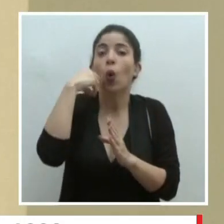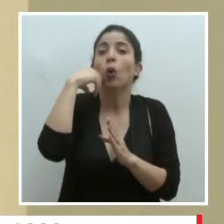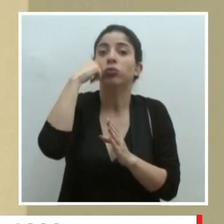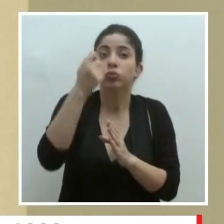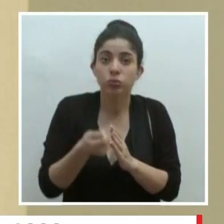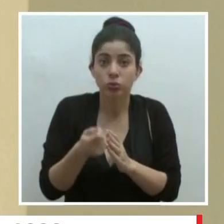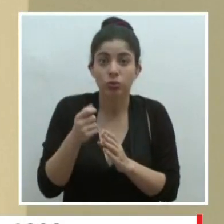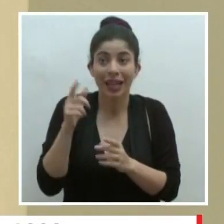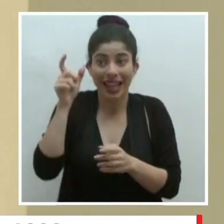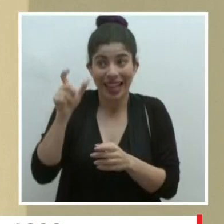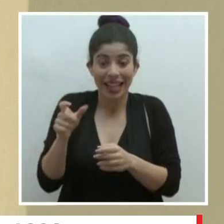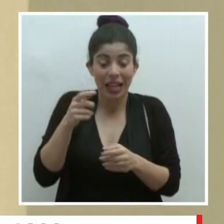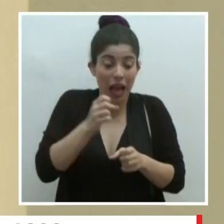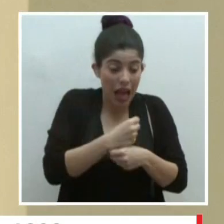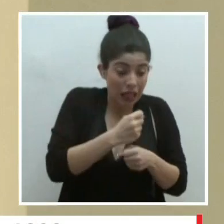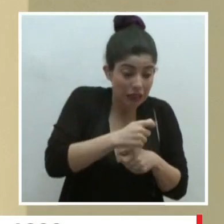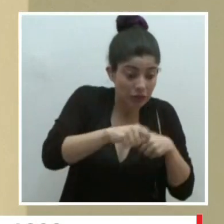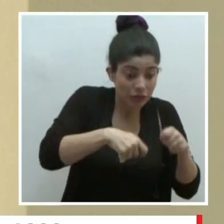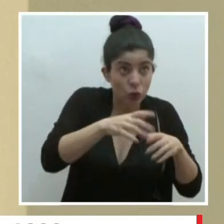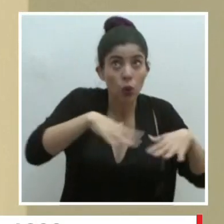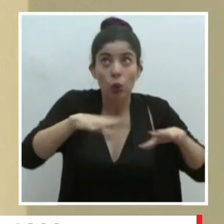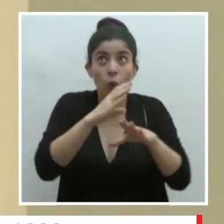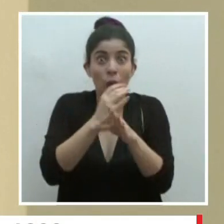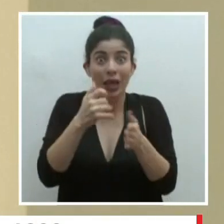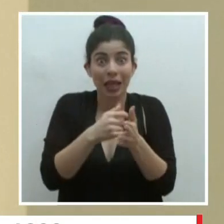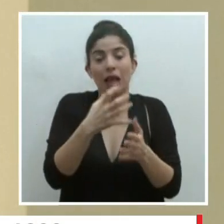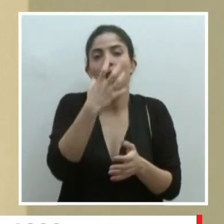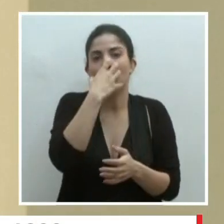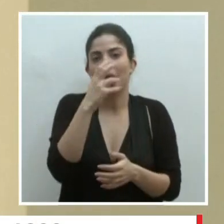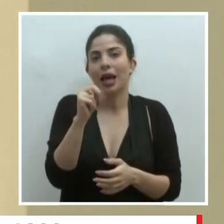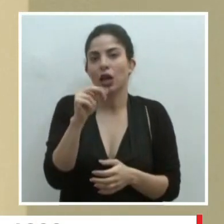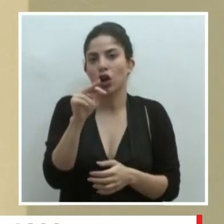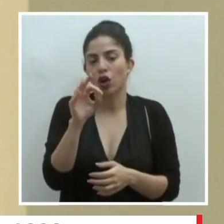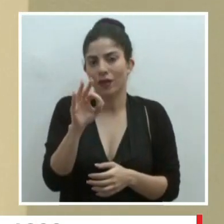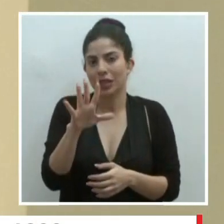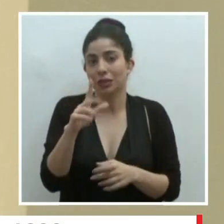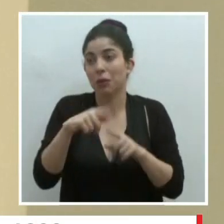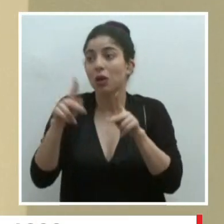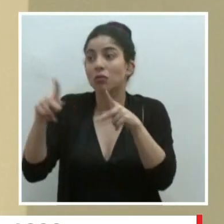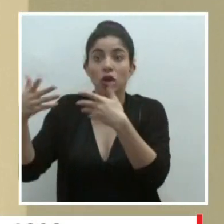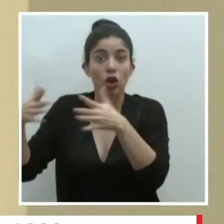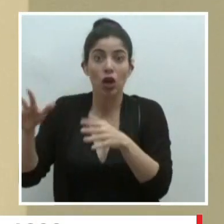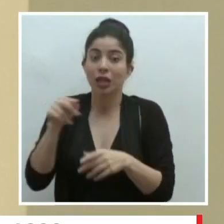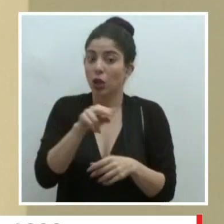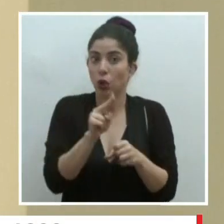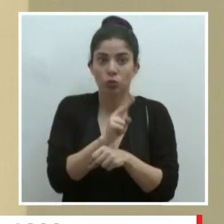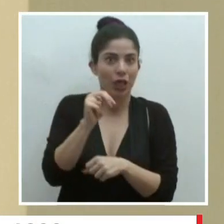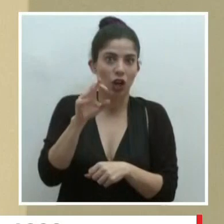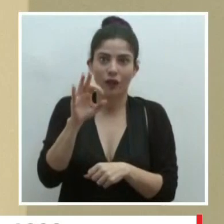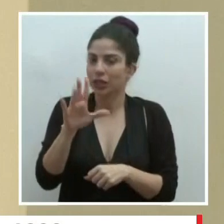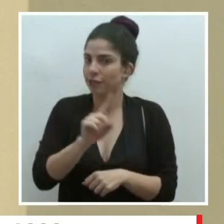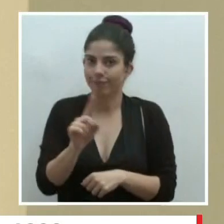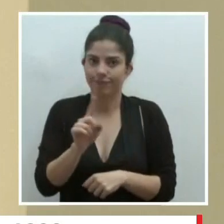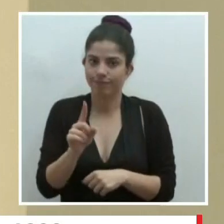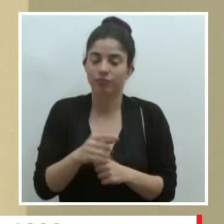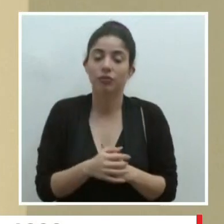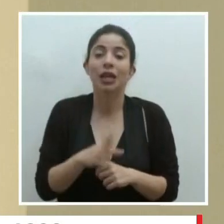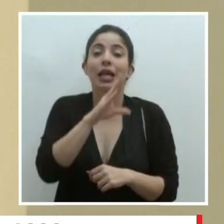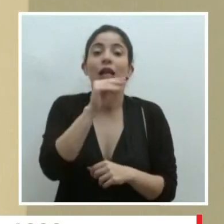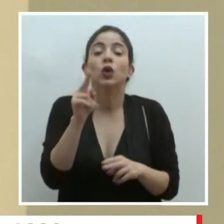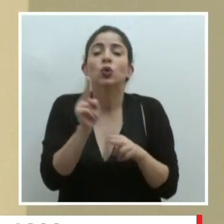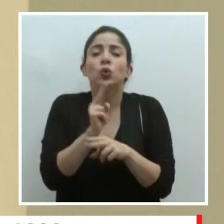la permanencia en sí en una unidad de cuidados intensivos. Y recordemos que toda la instrucción sobre el uso adecuado de las mascarillas y